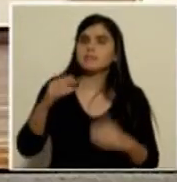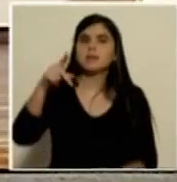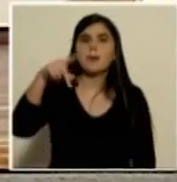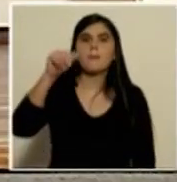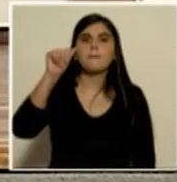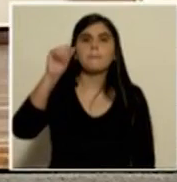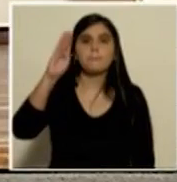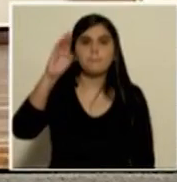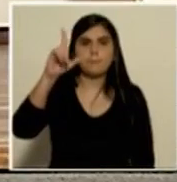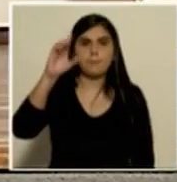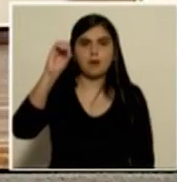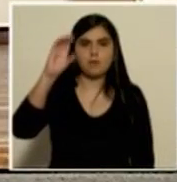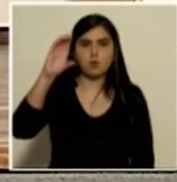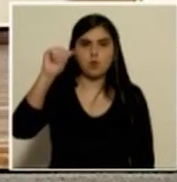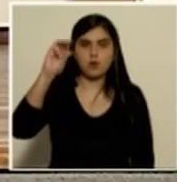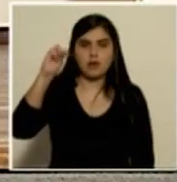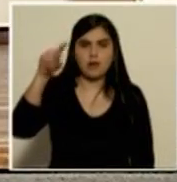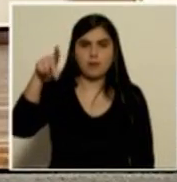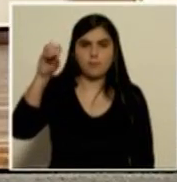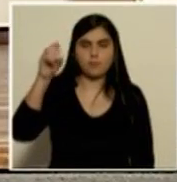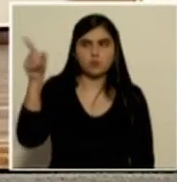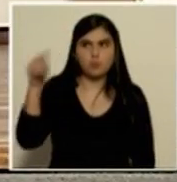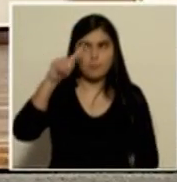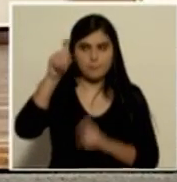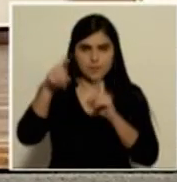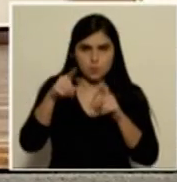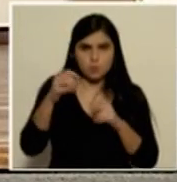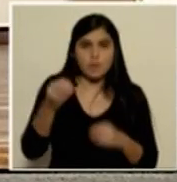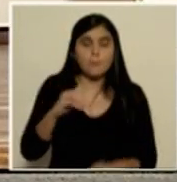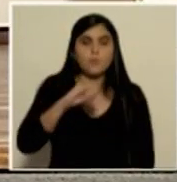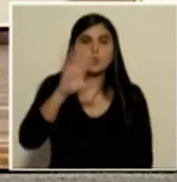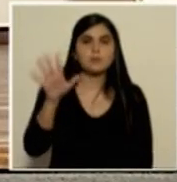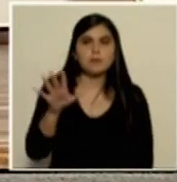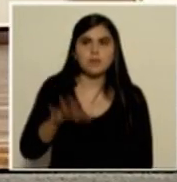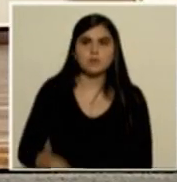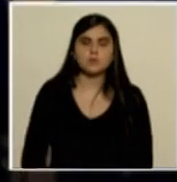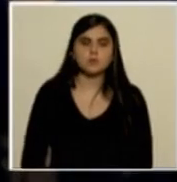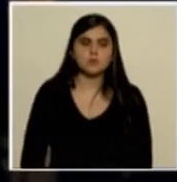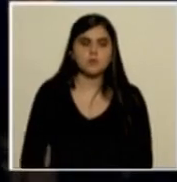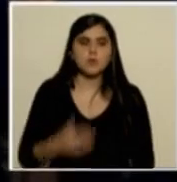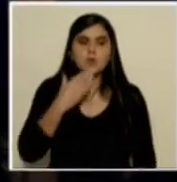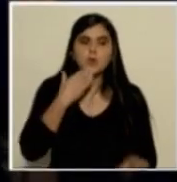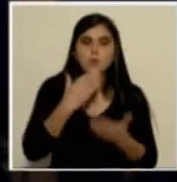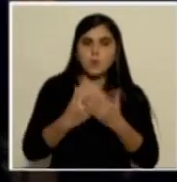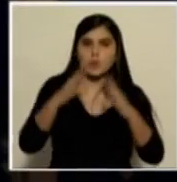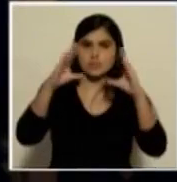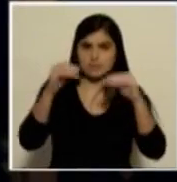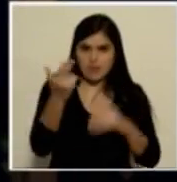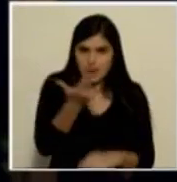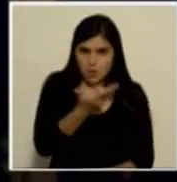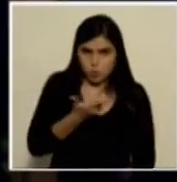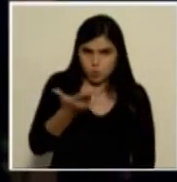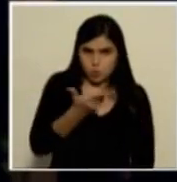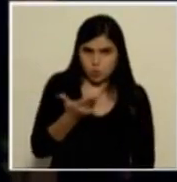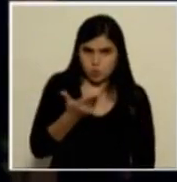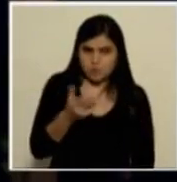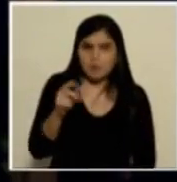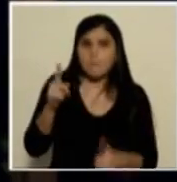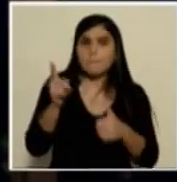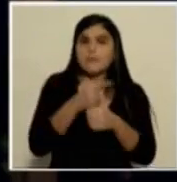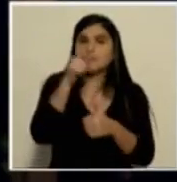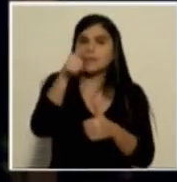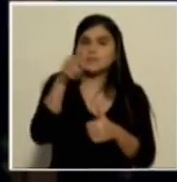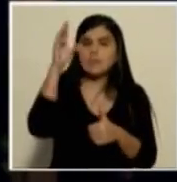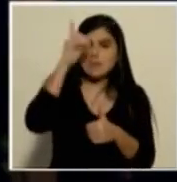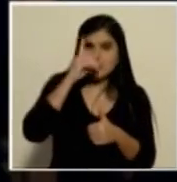de Multimedios, su consulta, por favor. Muy buenas tardes a los tres. Mi primera pregunta para usted, don Daniel.